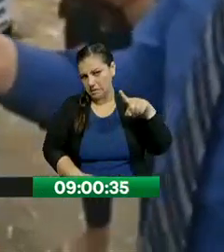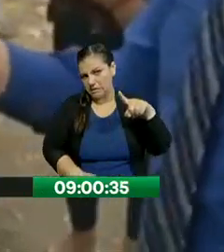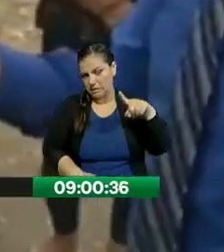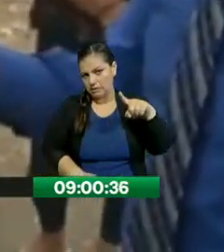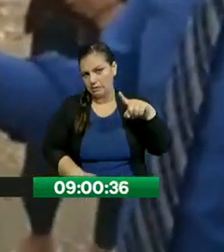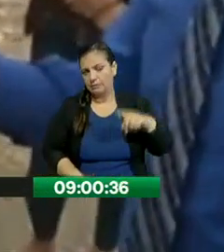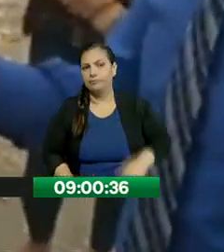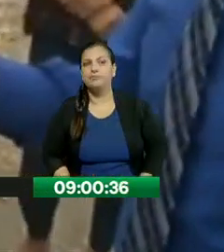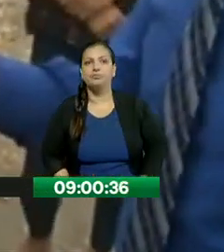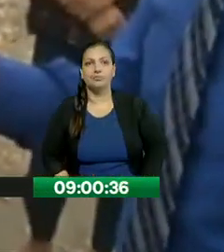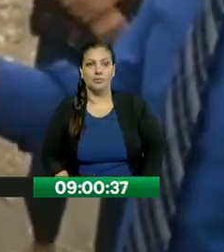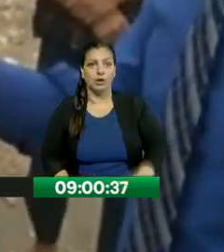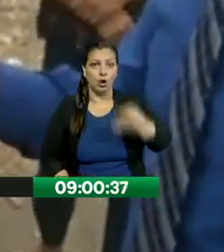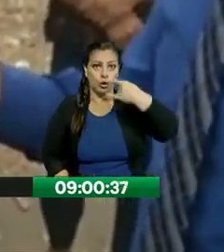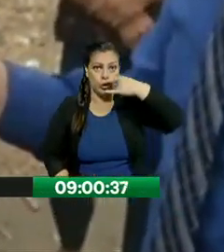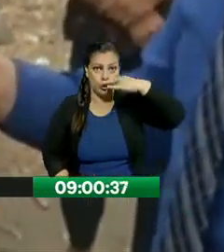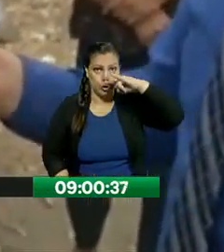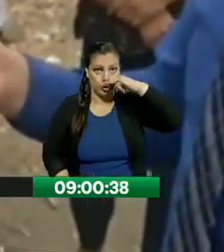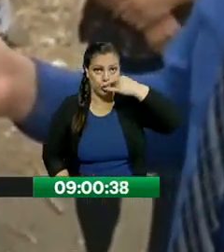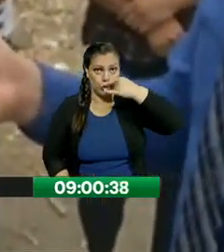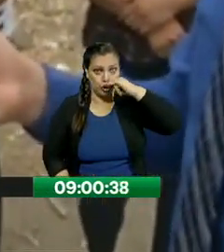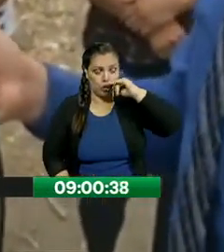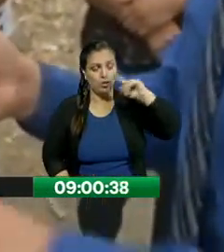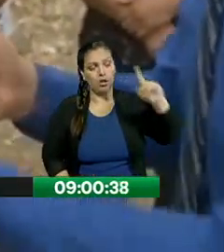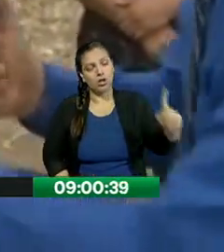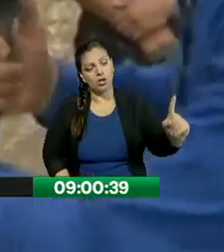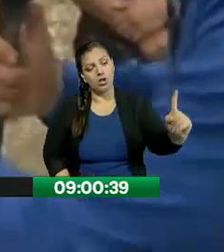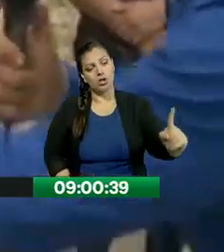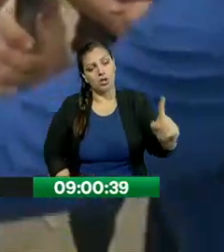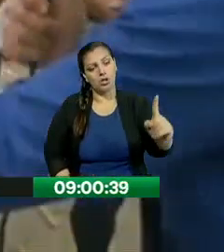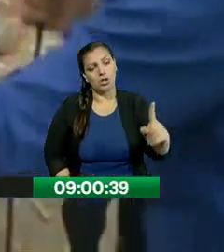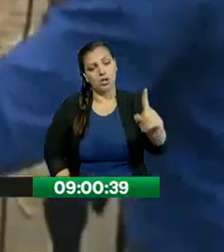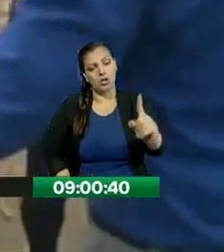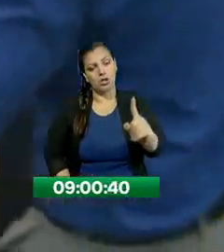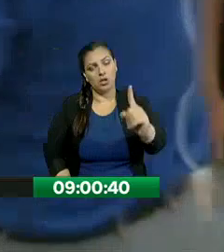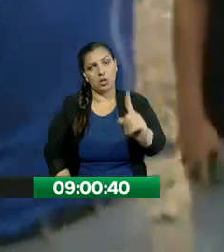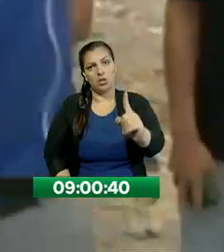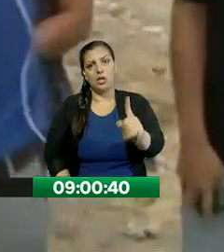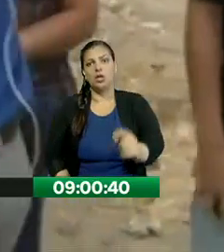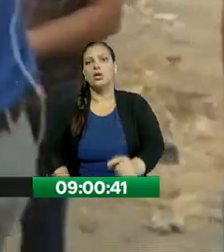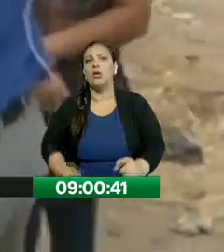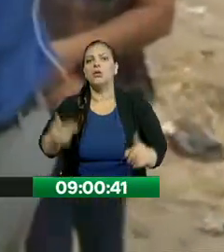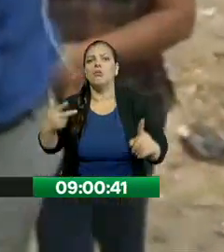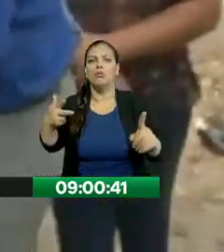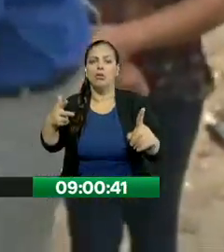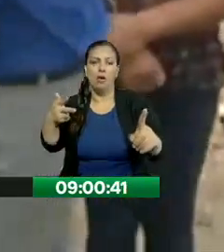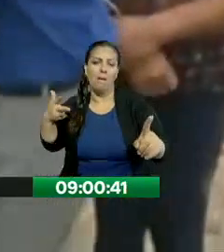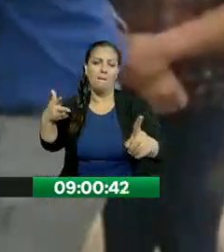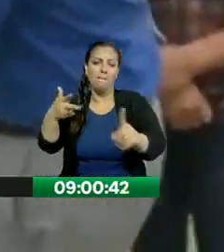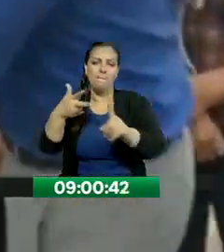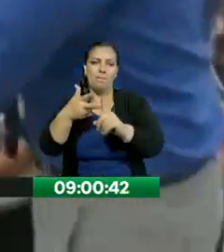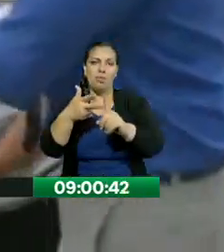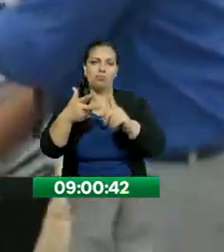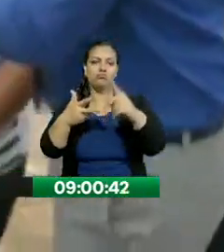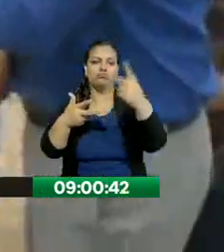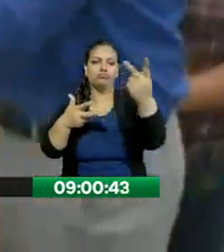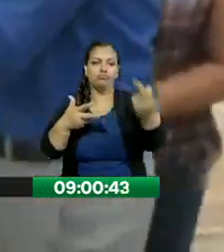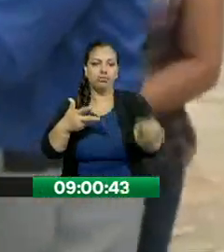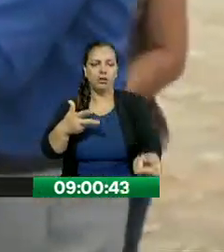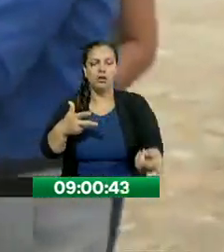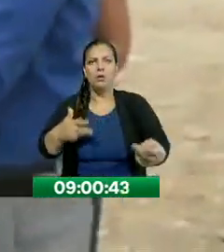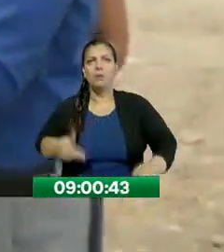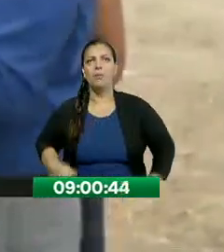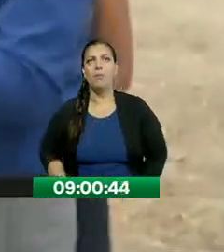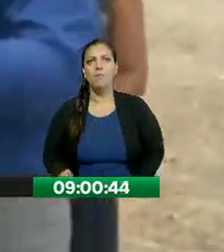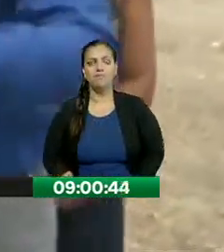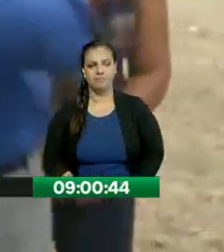12:30. Y los señores vigilantes estaban sentados en el carro. Ya me seguimos dialogando aquello. Mi señora, muy buenos días. ¿Con qué frecuencia se dan los